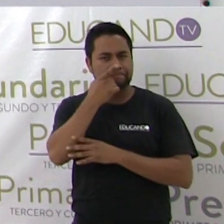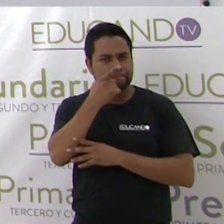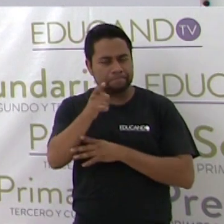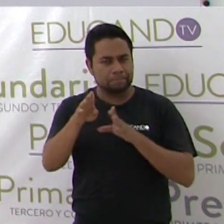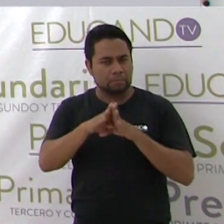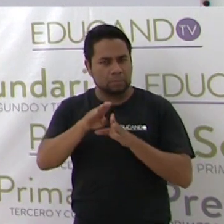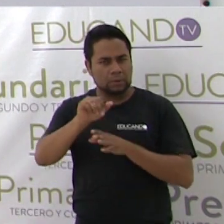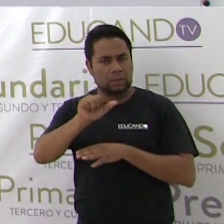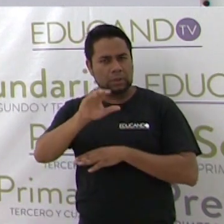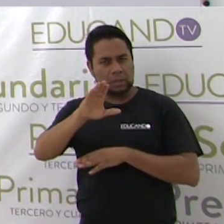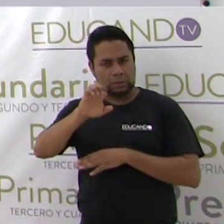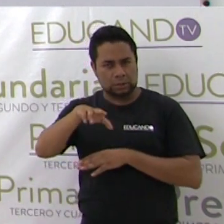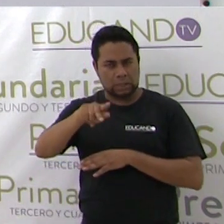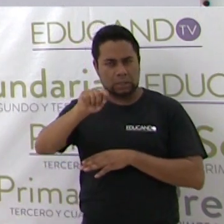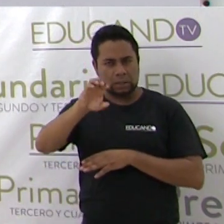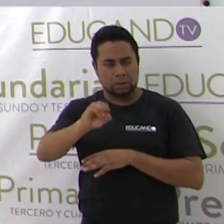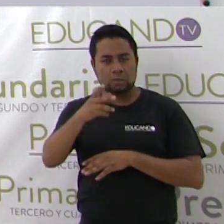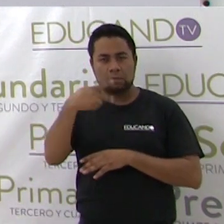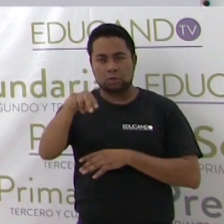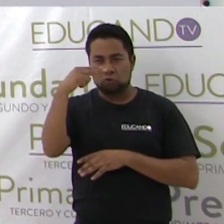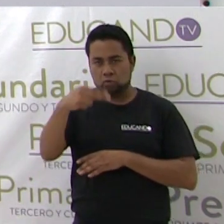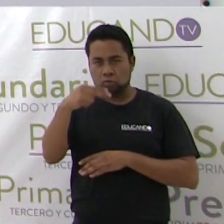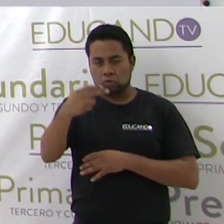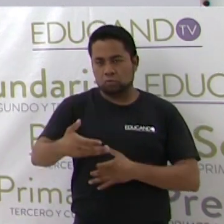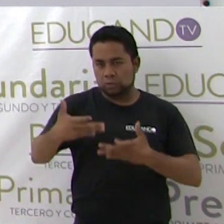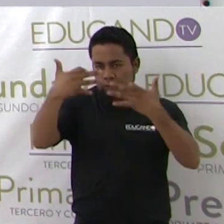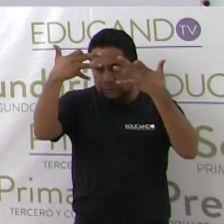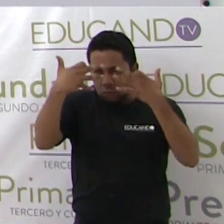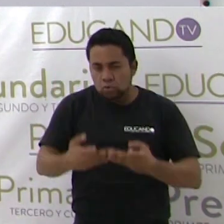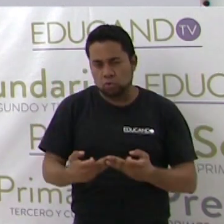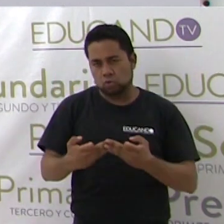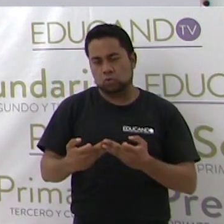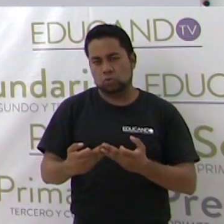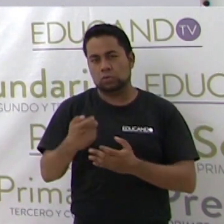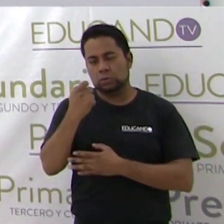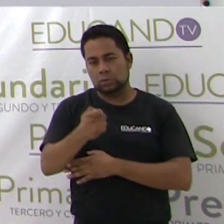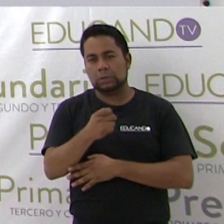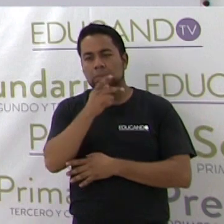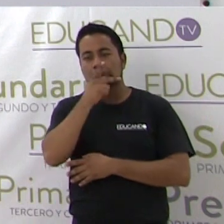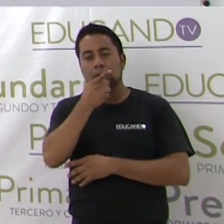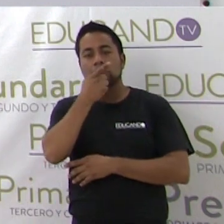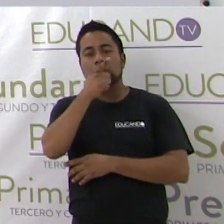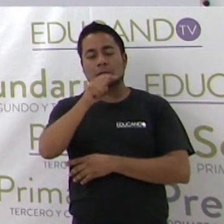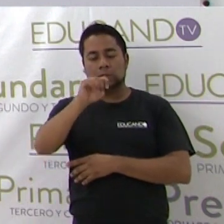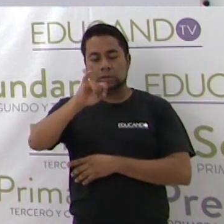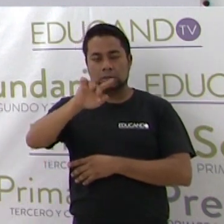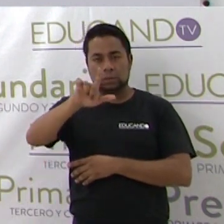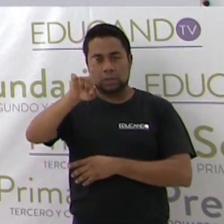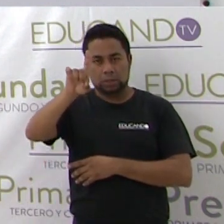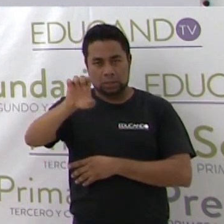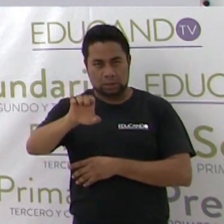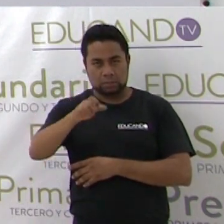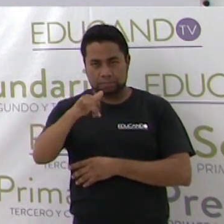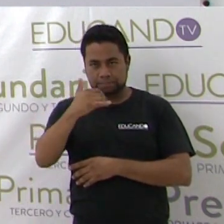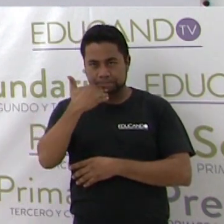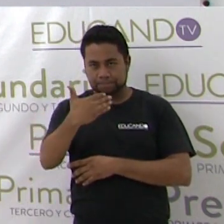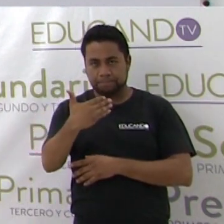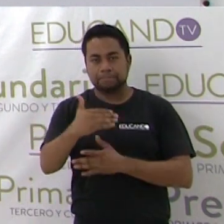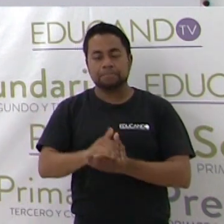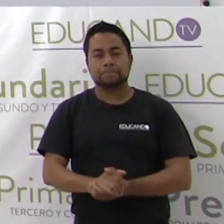como acento, pero el nombre correcto o la terminación correcta es tilde, ¿bien?